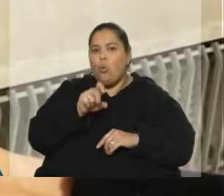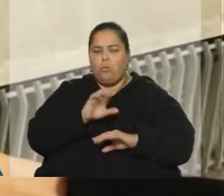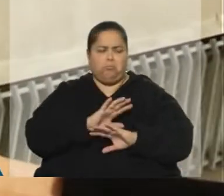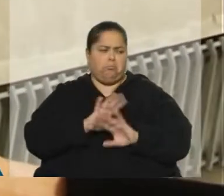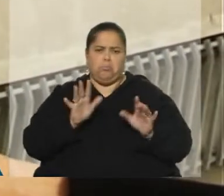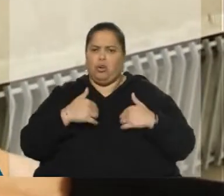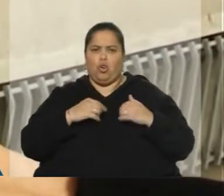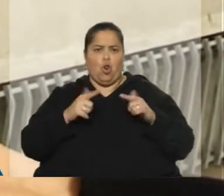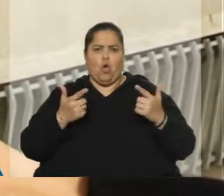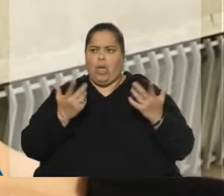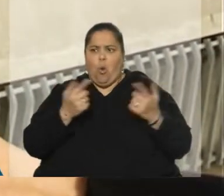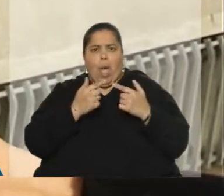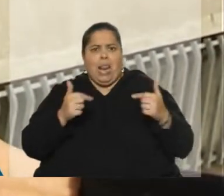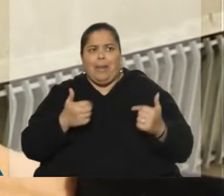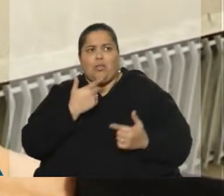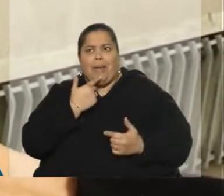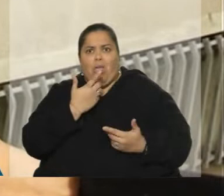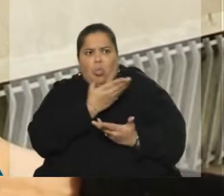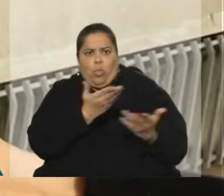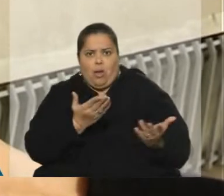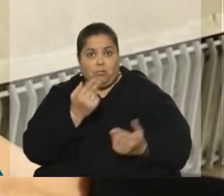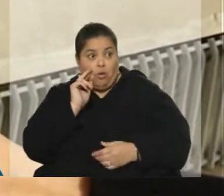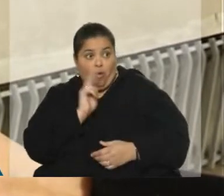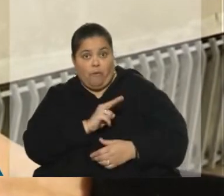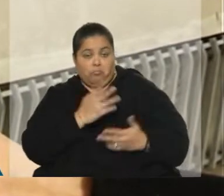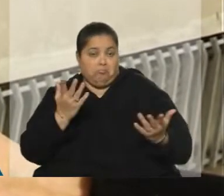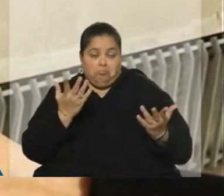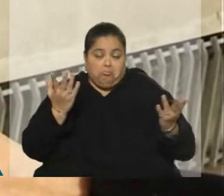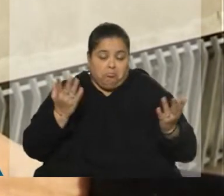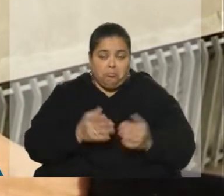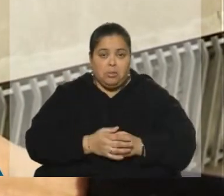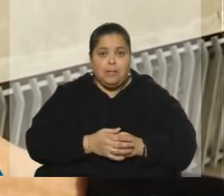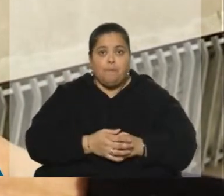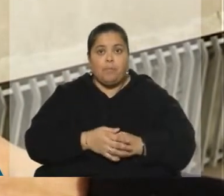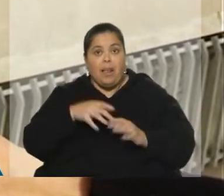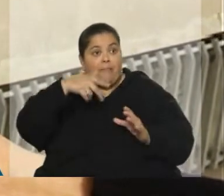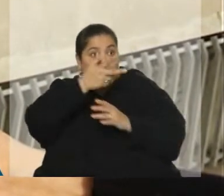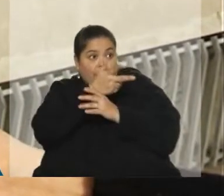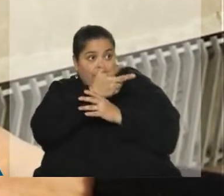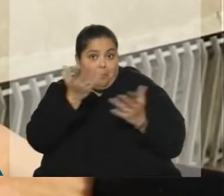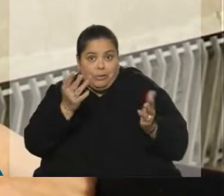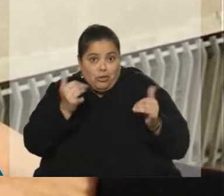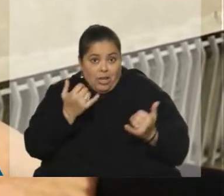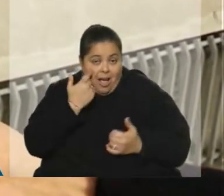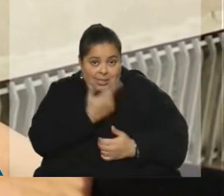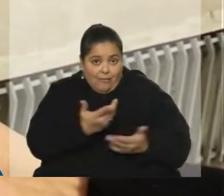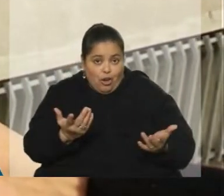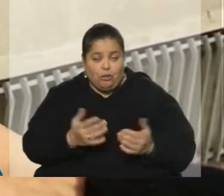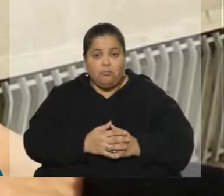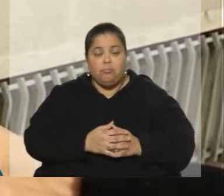elemento para dudar de la veracidad. La veracidad está, está filmada, la veracidad, pero